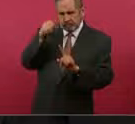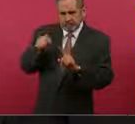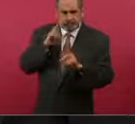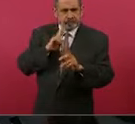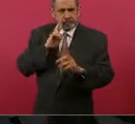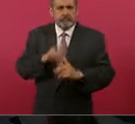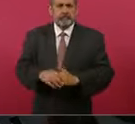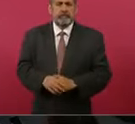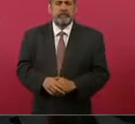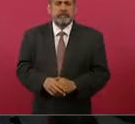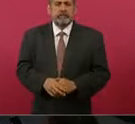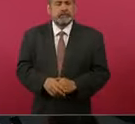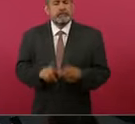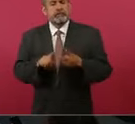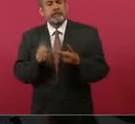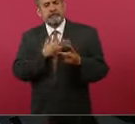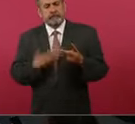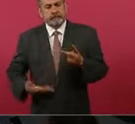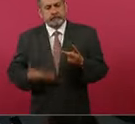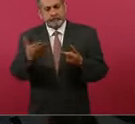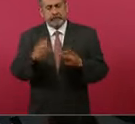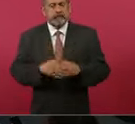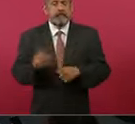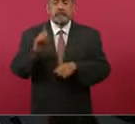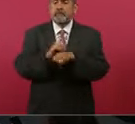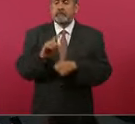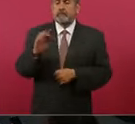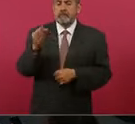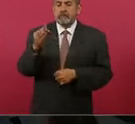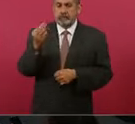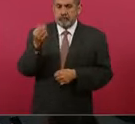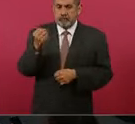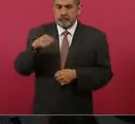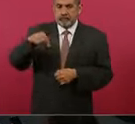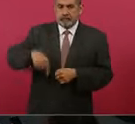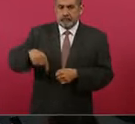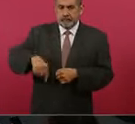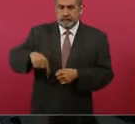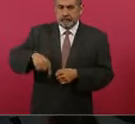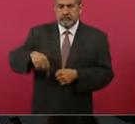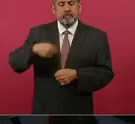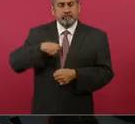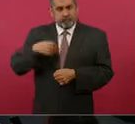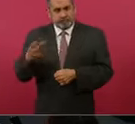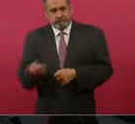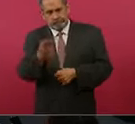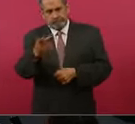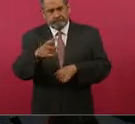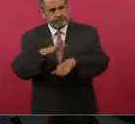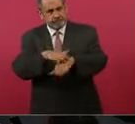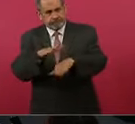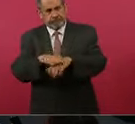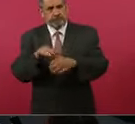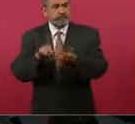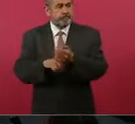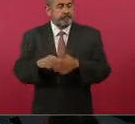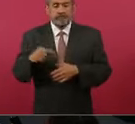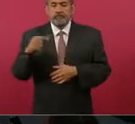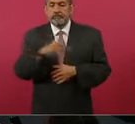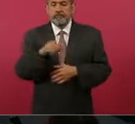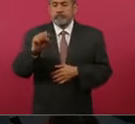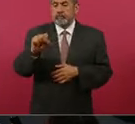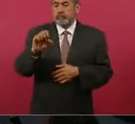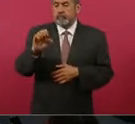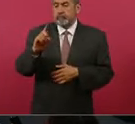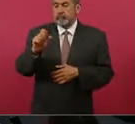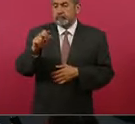Ok. Presidente, el 9 de febrero, aquí también cuando le preguntamos, se alertó al contralor de la Sedena que